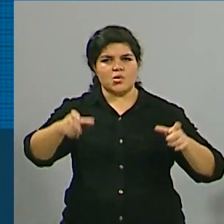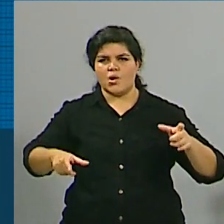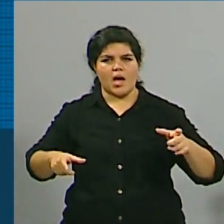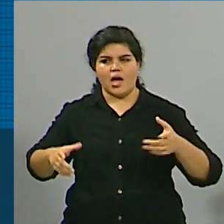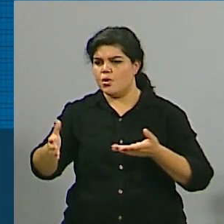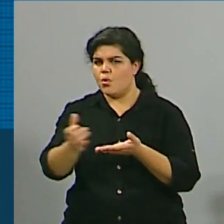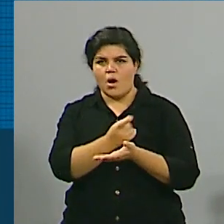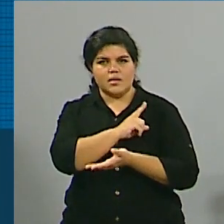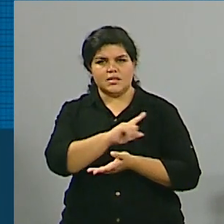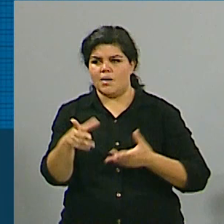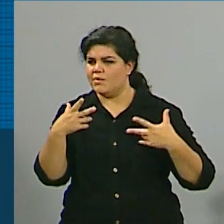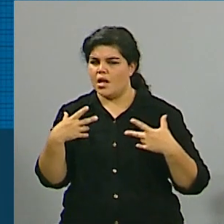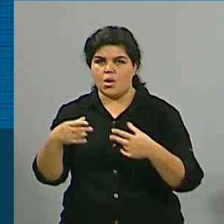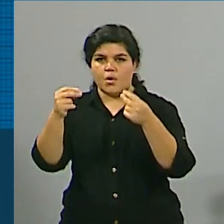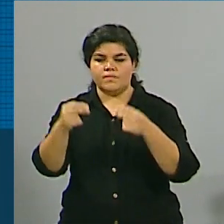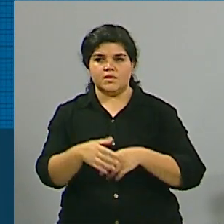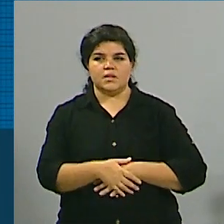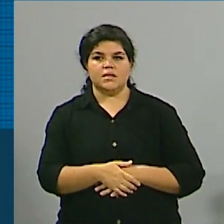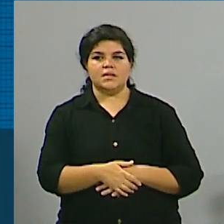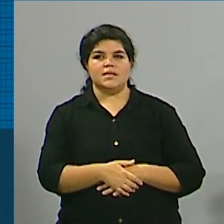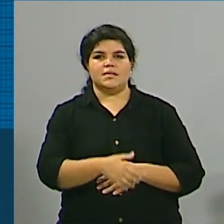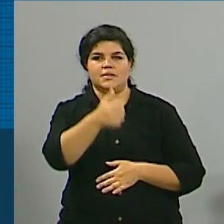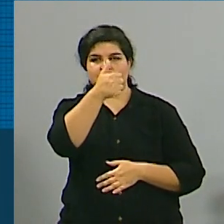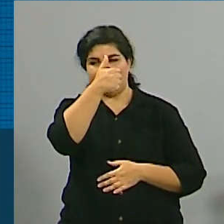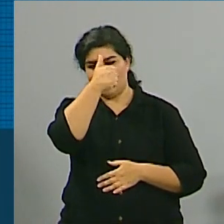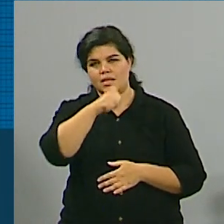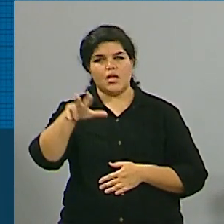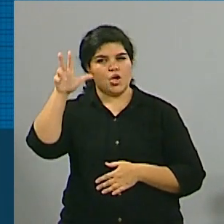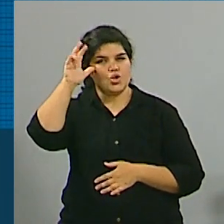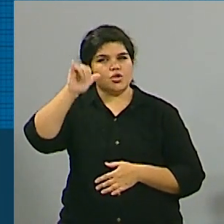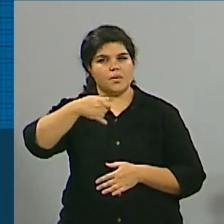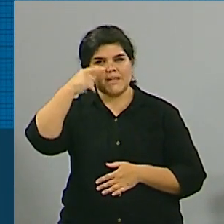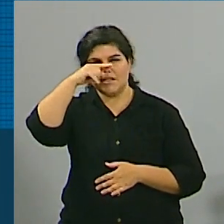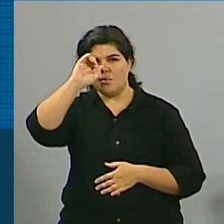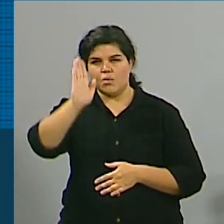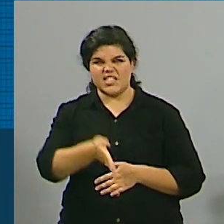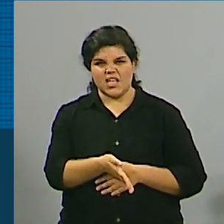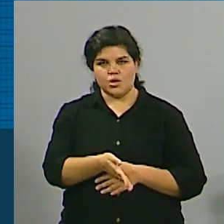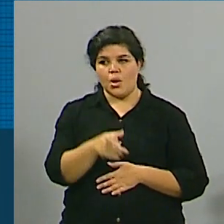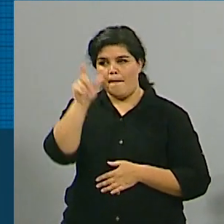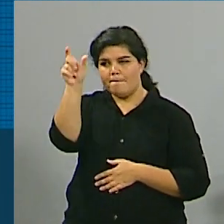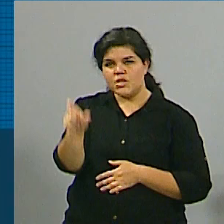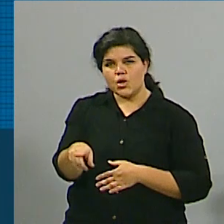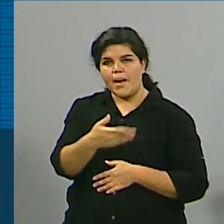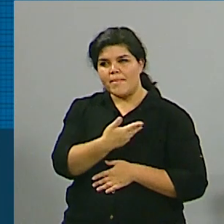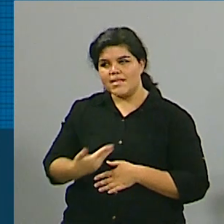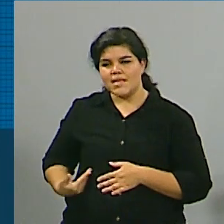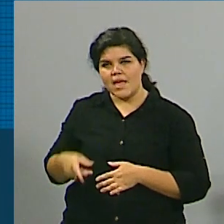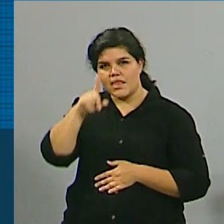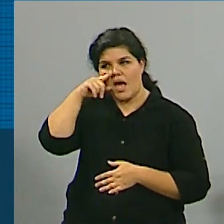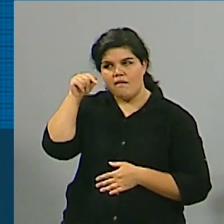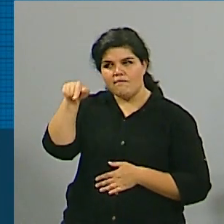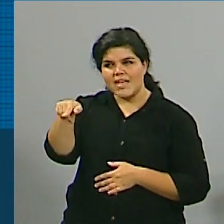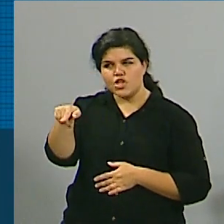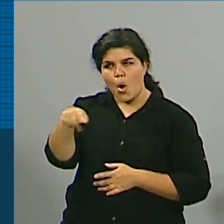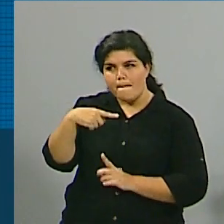el 68,7% de los argentinos tiene una imagen negativa de la gestión del presidente, pero a su vez también vemos que